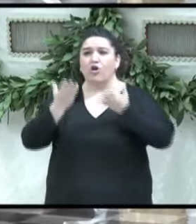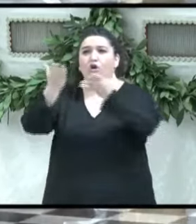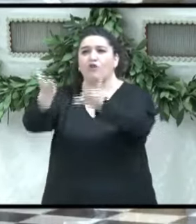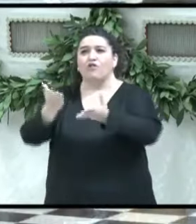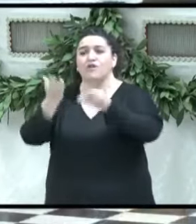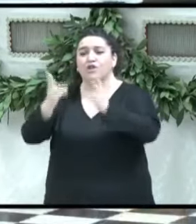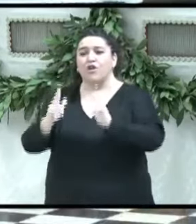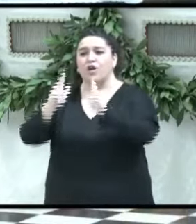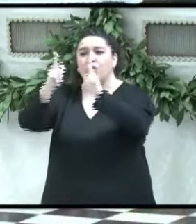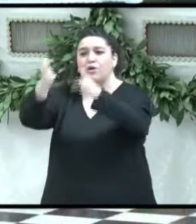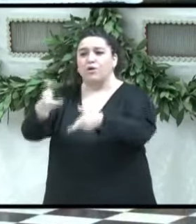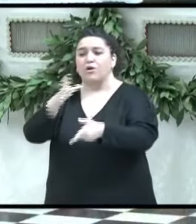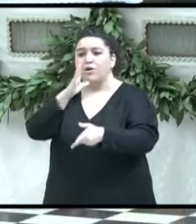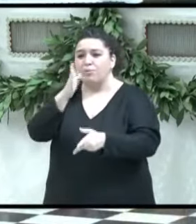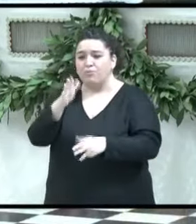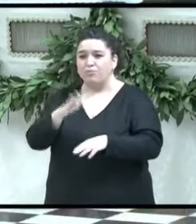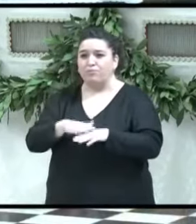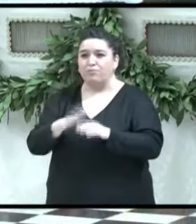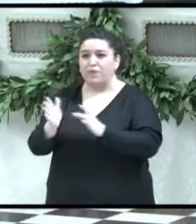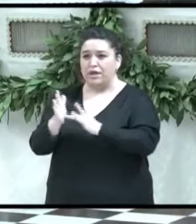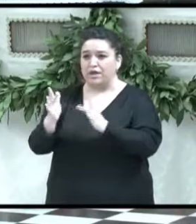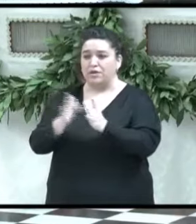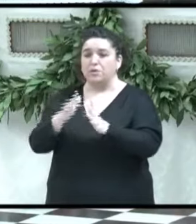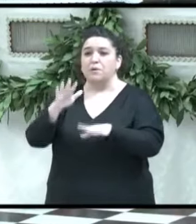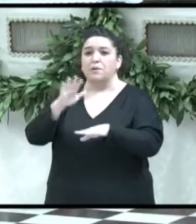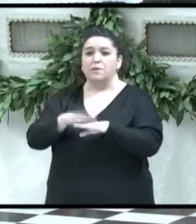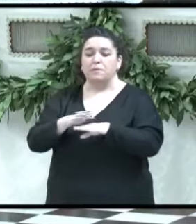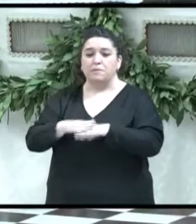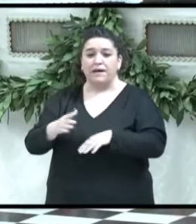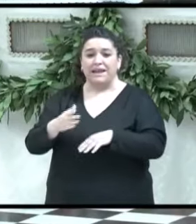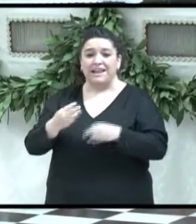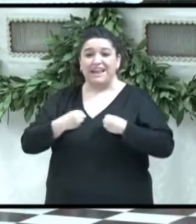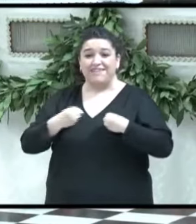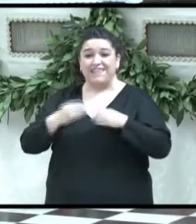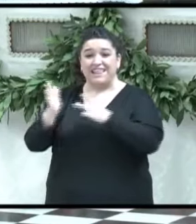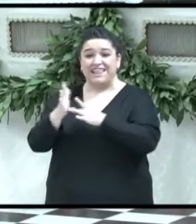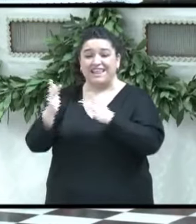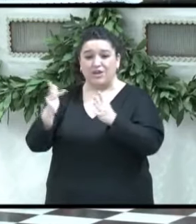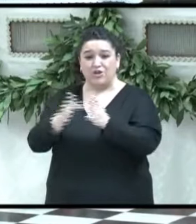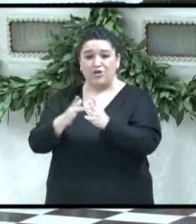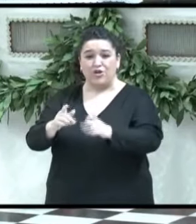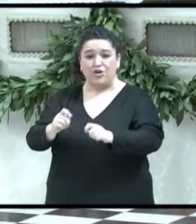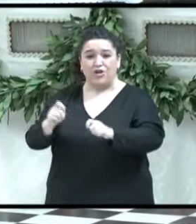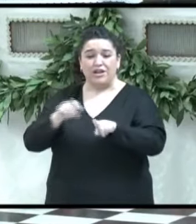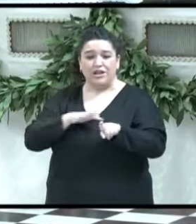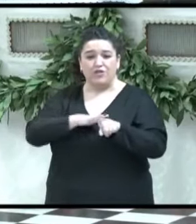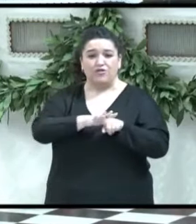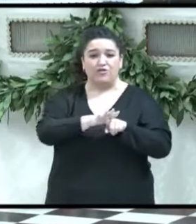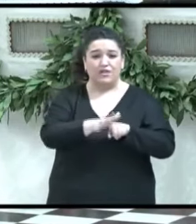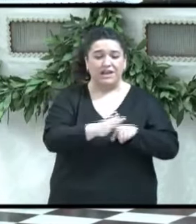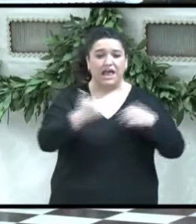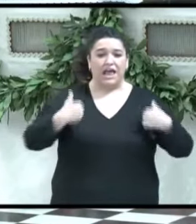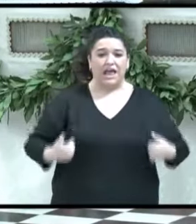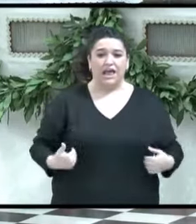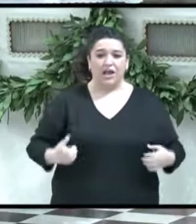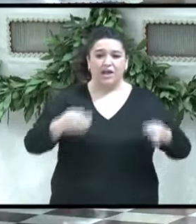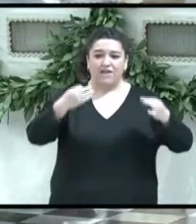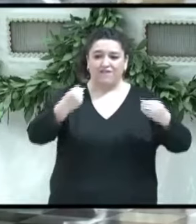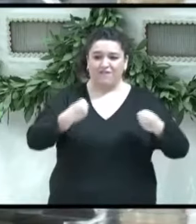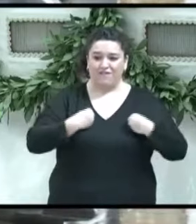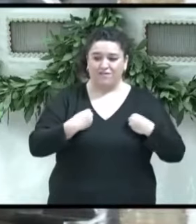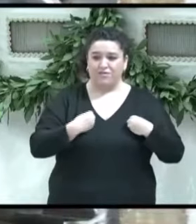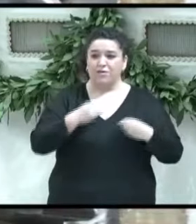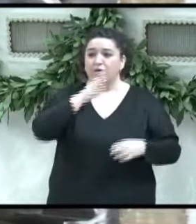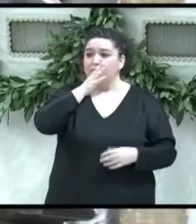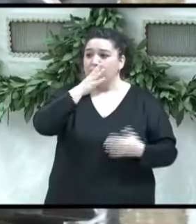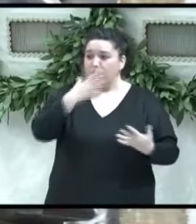la muerte por causa de Jesús para que también la vida de Jesús se manifieste en nuestra carne mortal